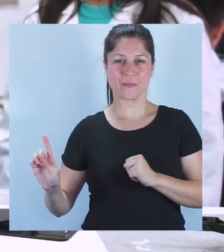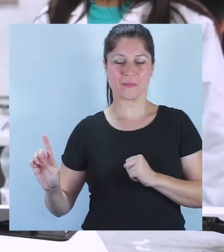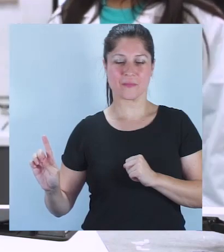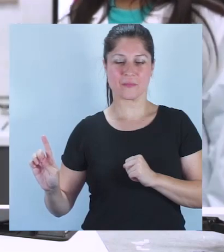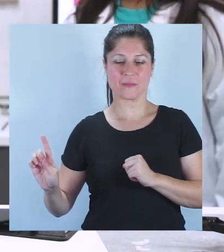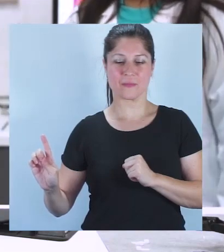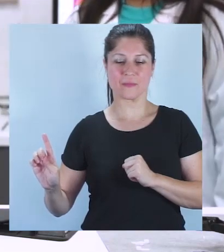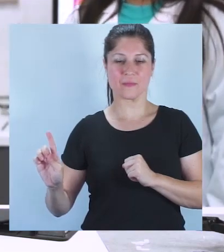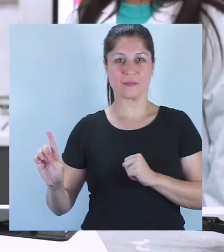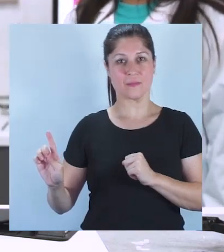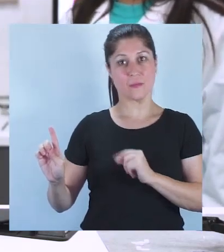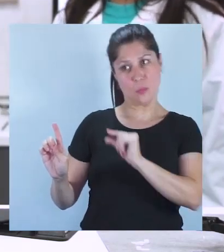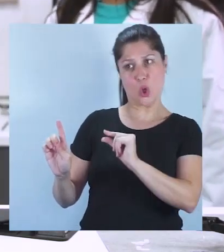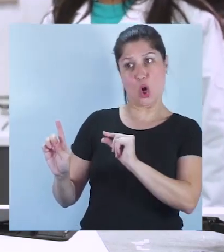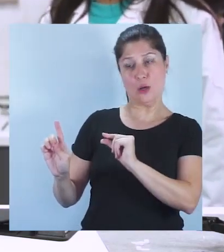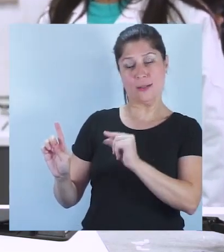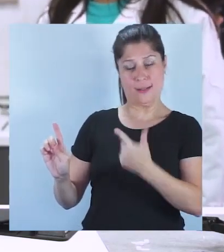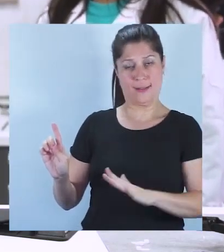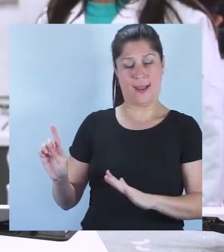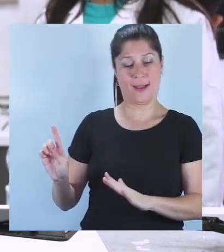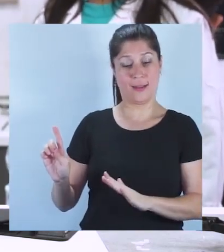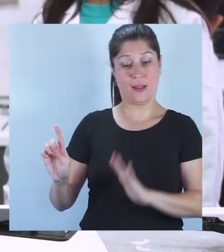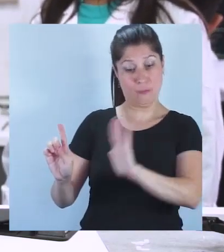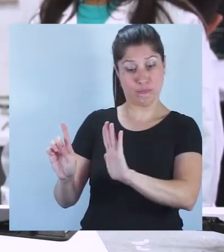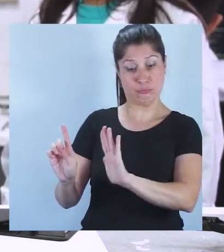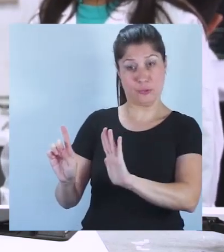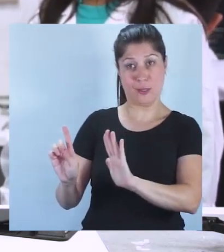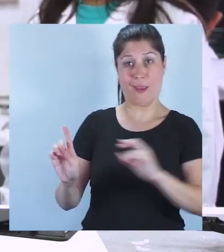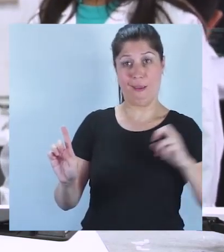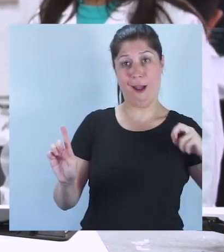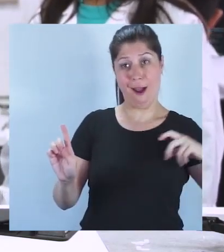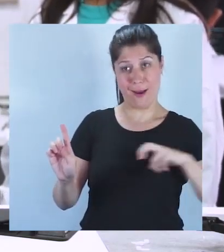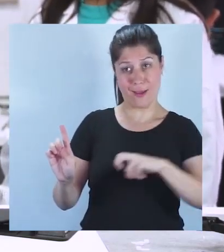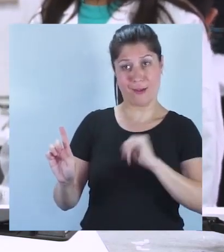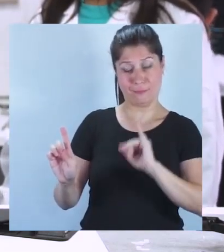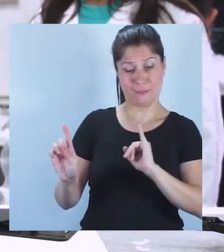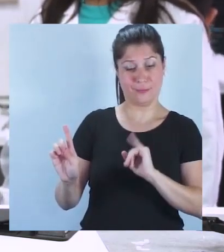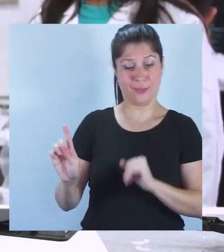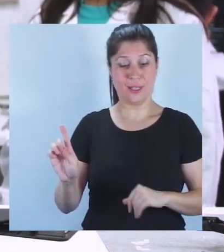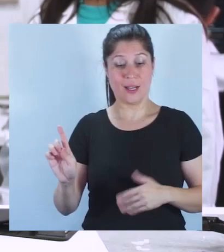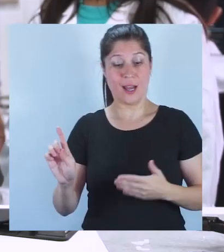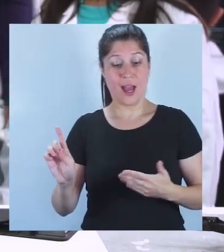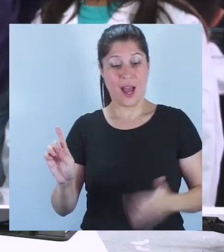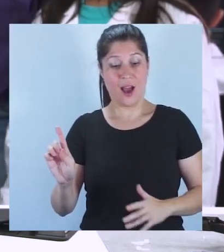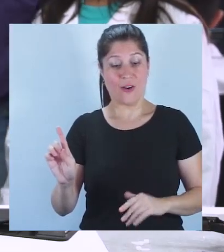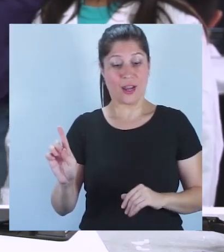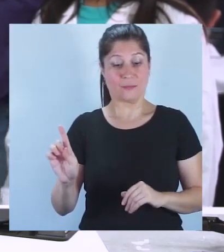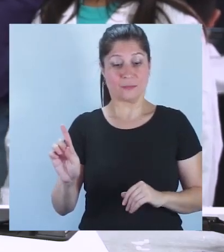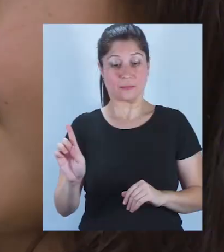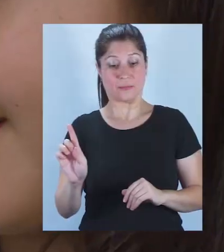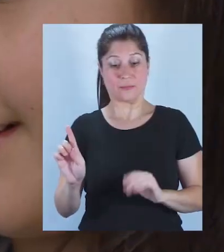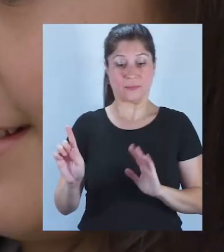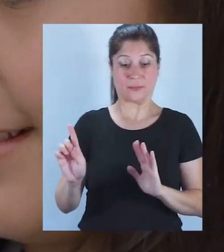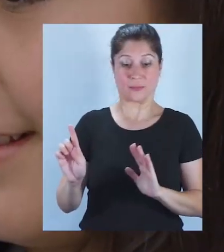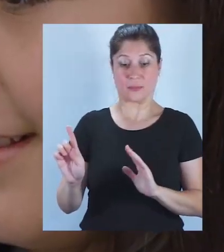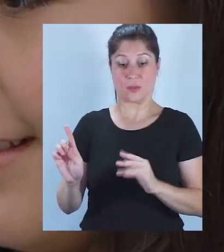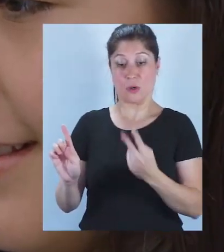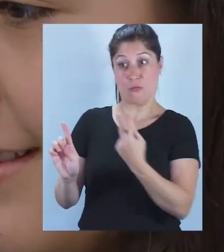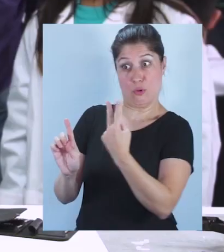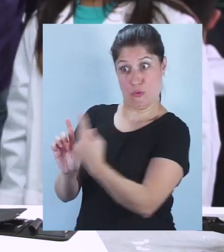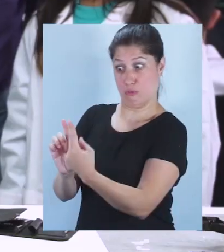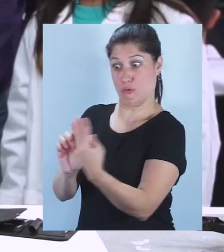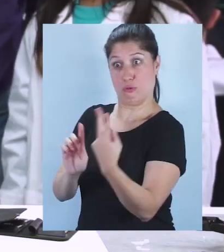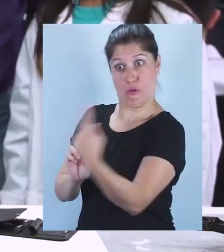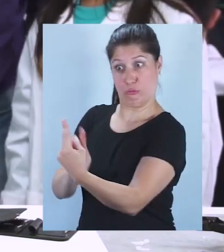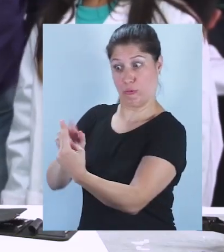Ya. Mu poco. Ahí está. ¿Viste? Quédate ahí y te va a perseguir. Entonces ahora nos voy a poner al lado tuyo y se va a asustar y se va a